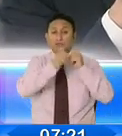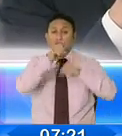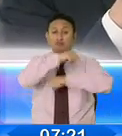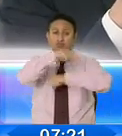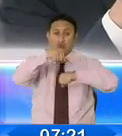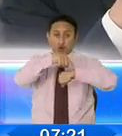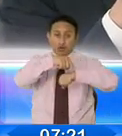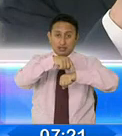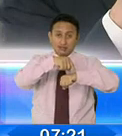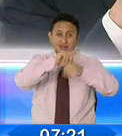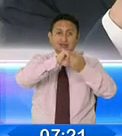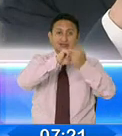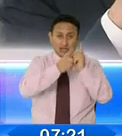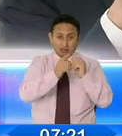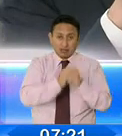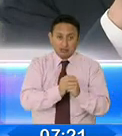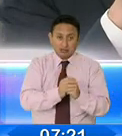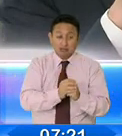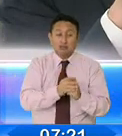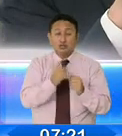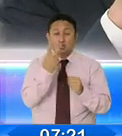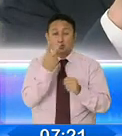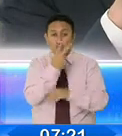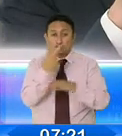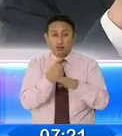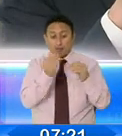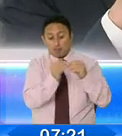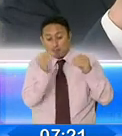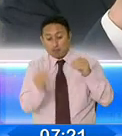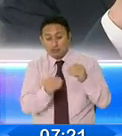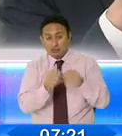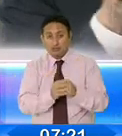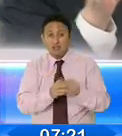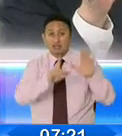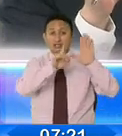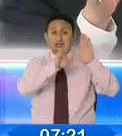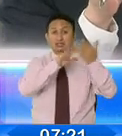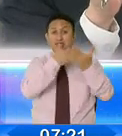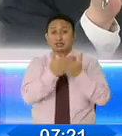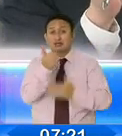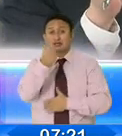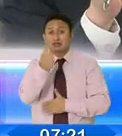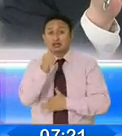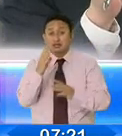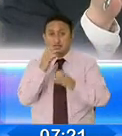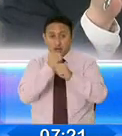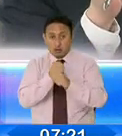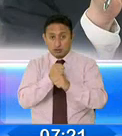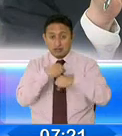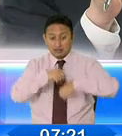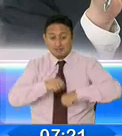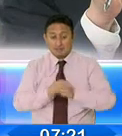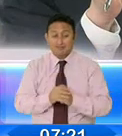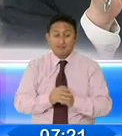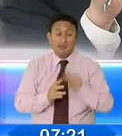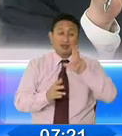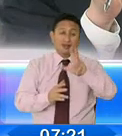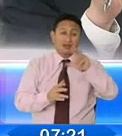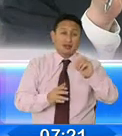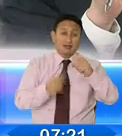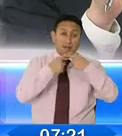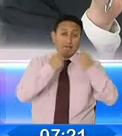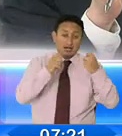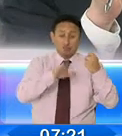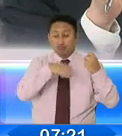mantiene y solamente se amplía en 2 horas más las restricciones. Y el 30 de marzo al 9 de abril tenemos